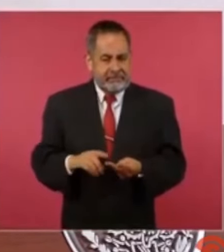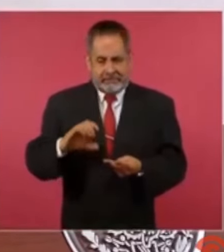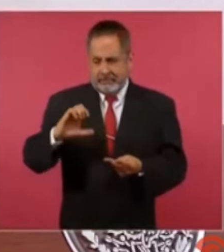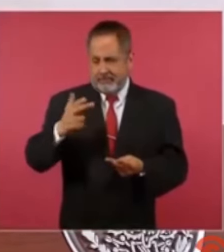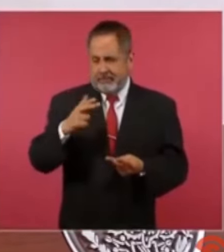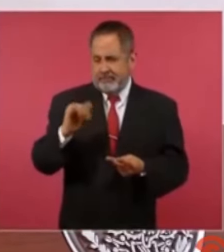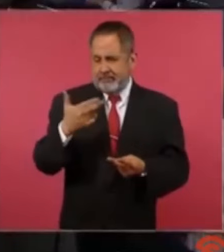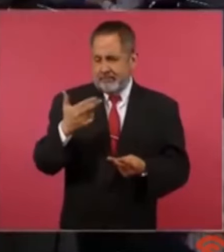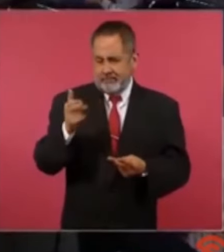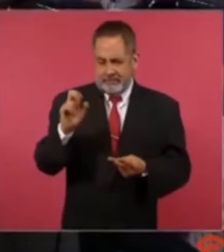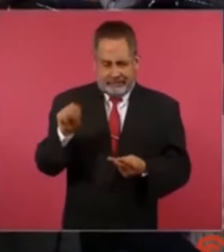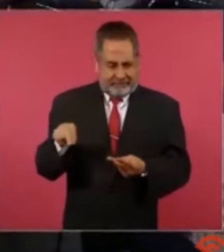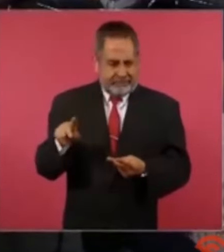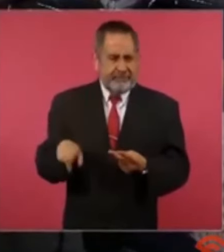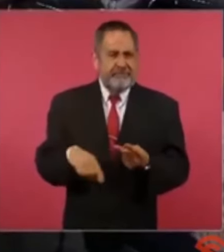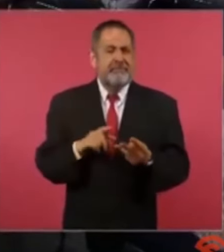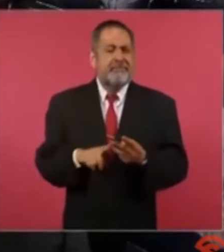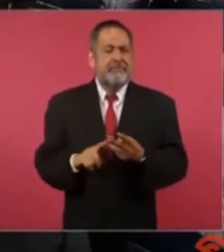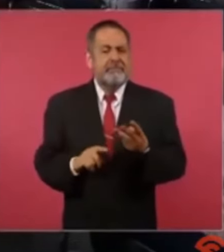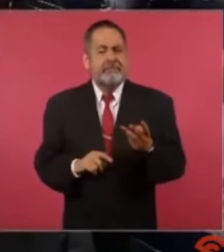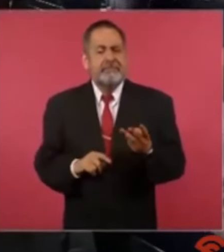Chichen Itza,